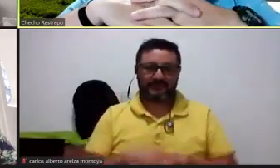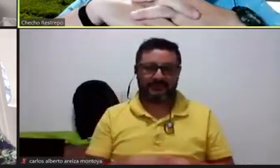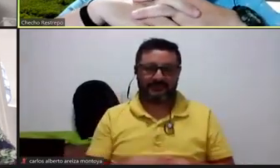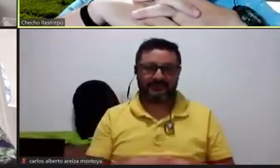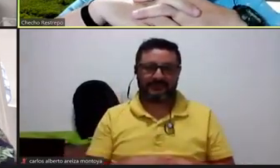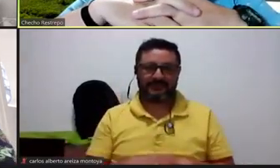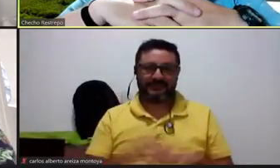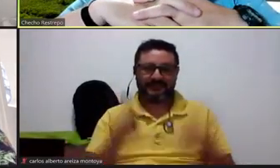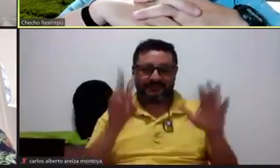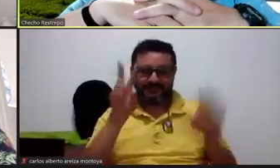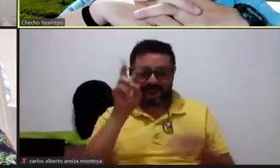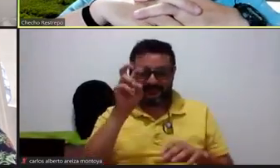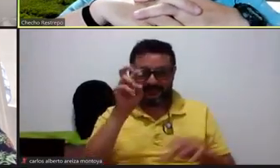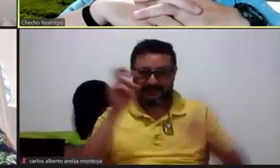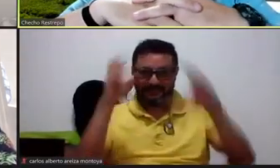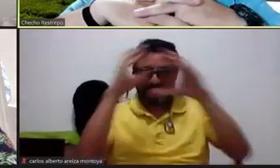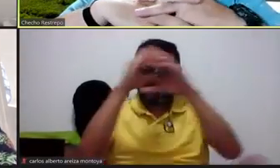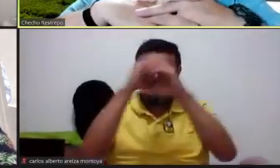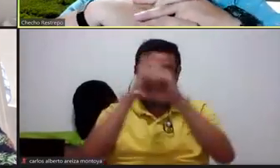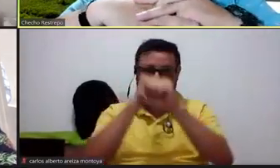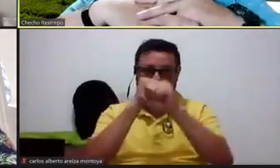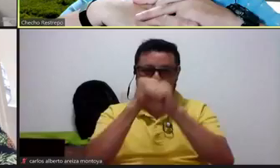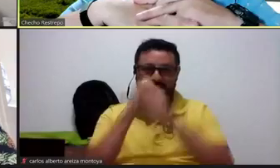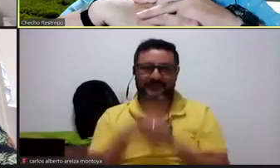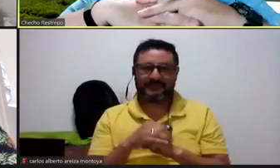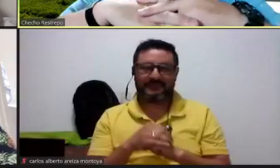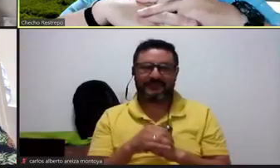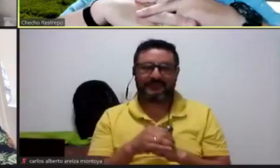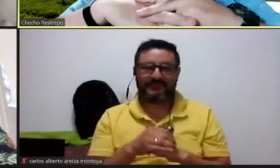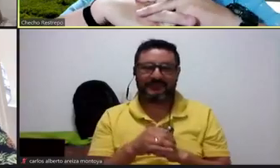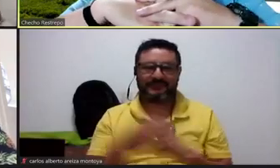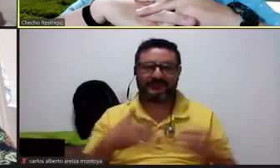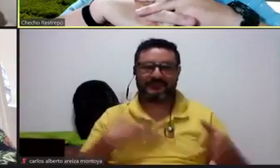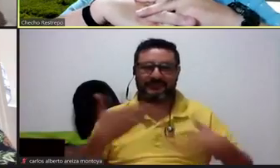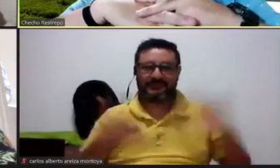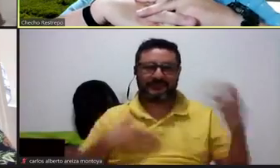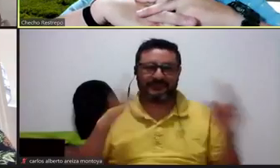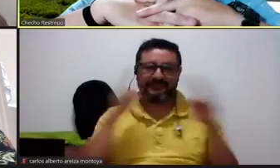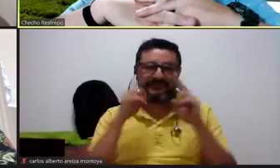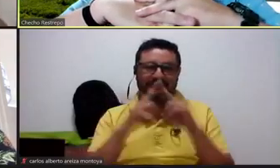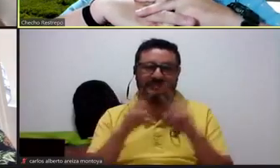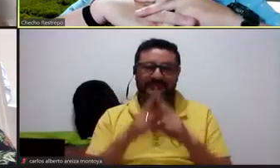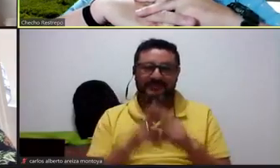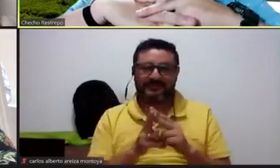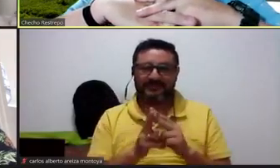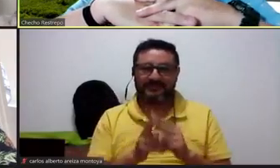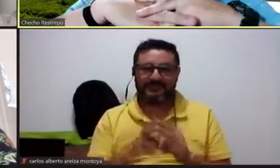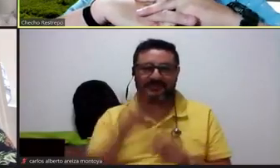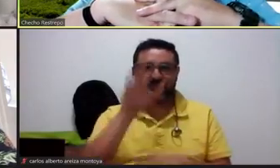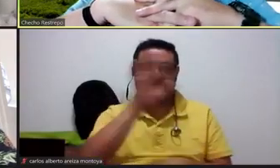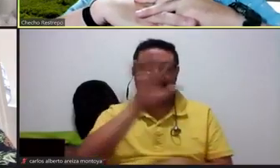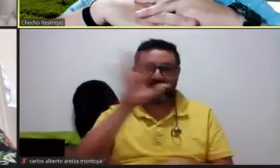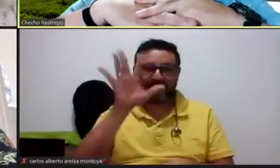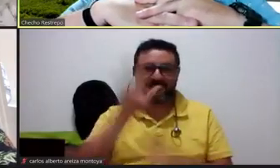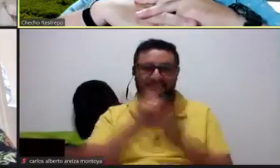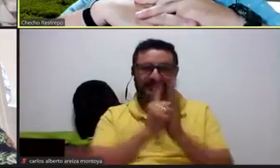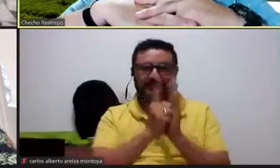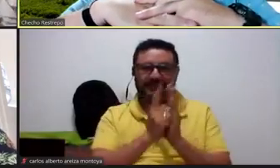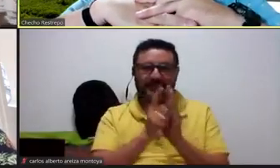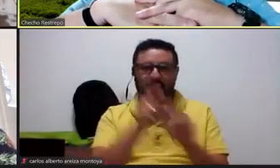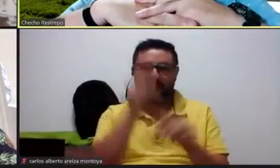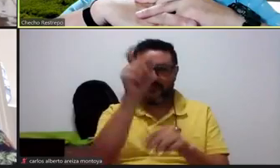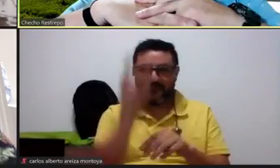7 de la noche, dispuestos a disfrutar, conocer de 55 minutos. Hoy con un